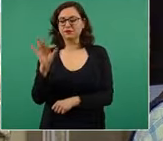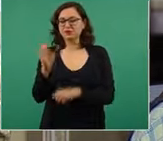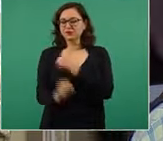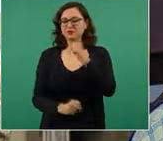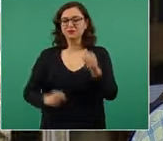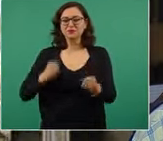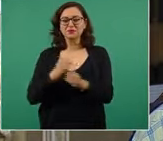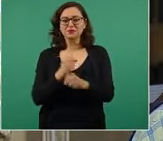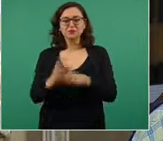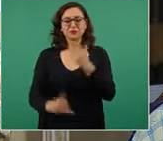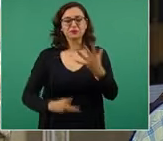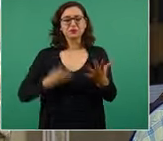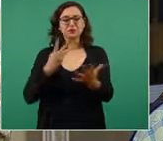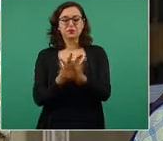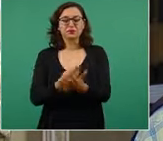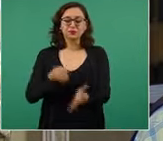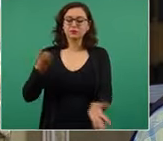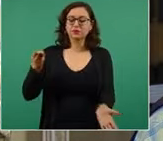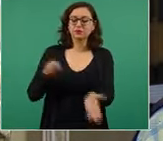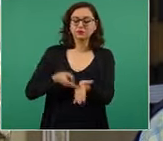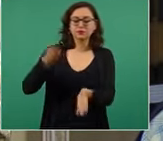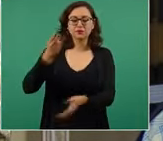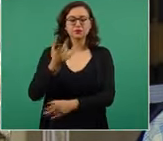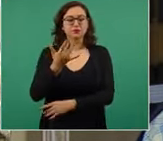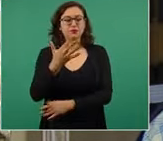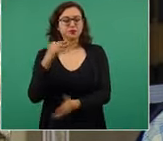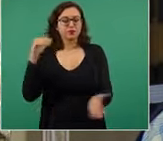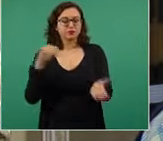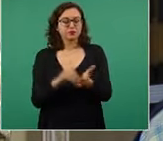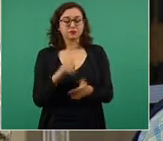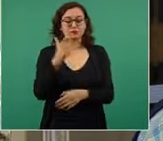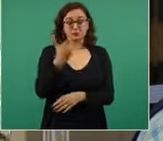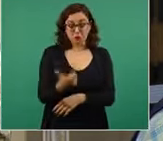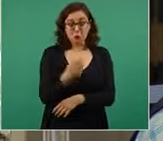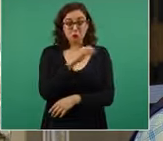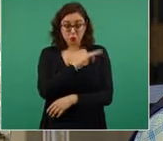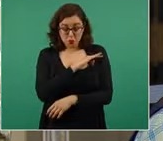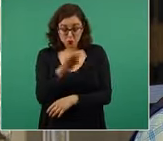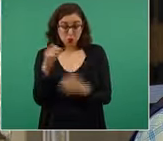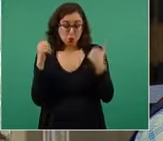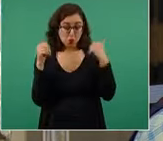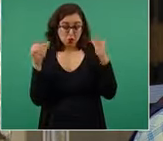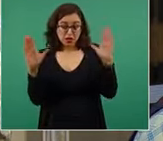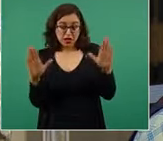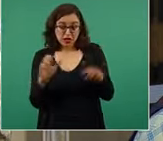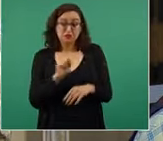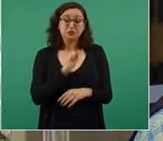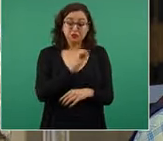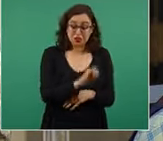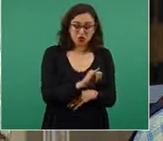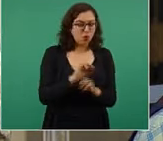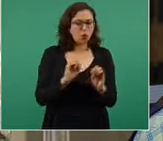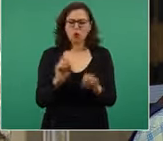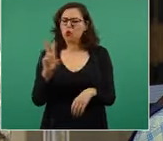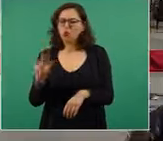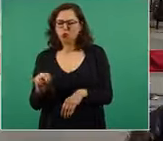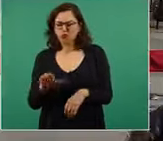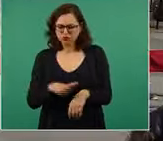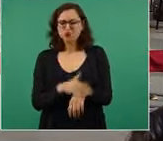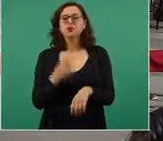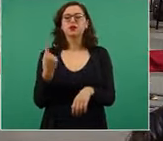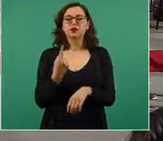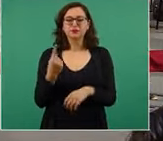cárcel y una multa de 50,000 pesos? Si es sí, sí, ¿por qué sí? Y si es no, ¿por qué no?